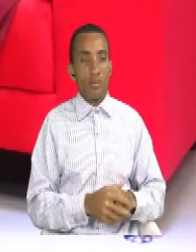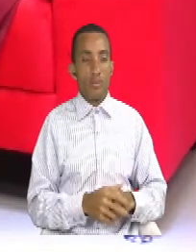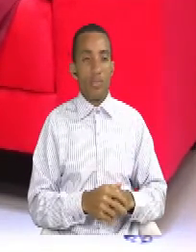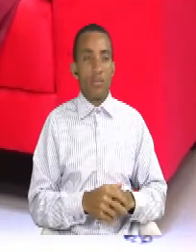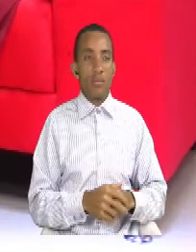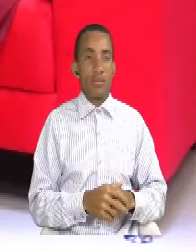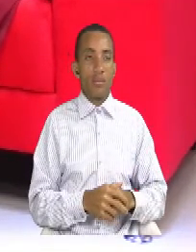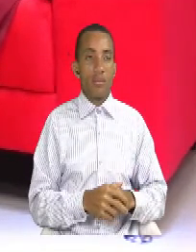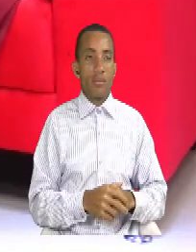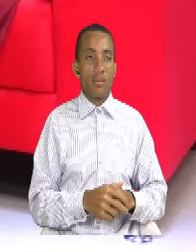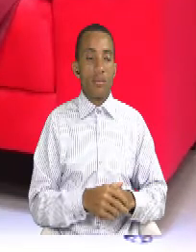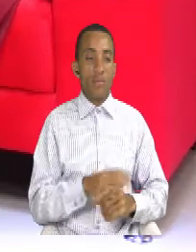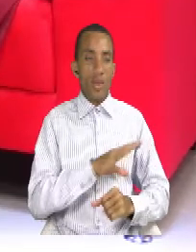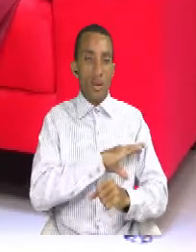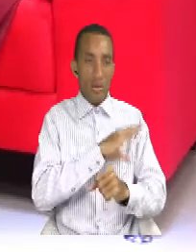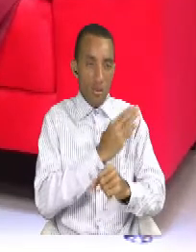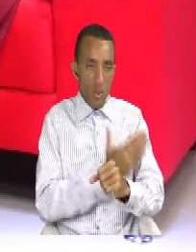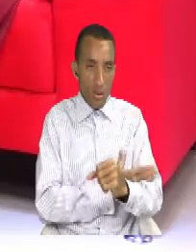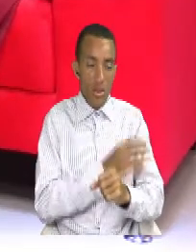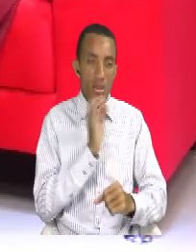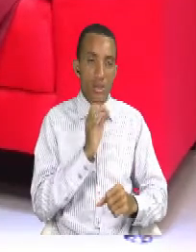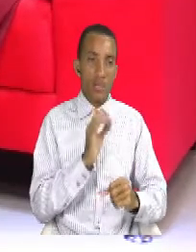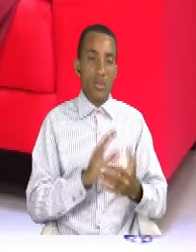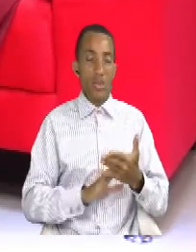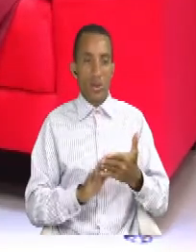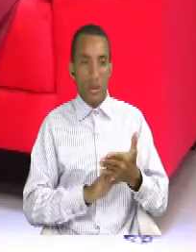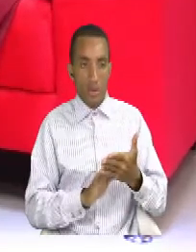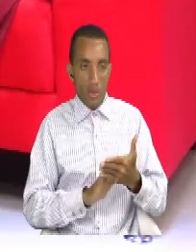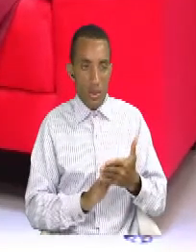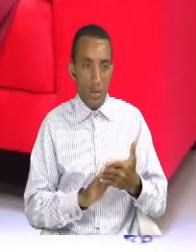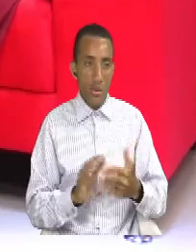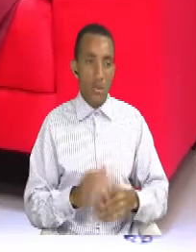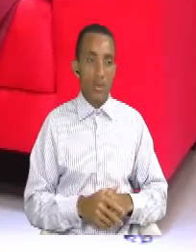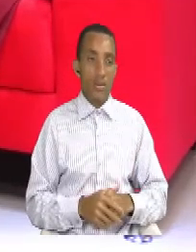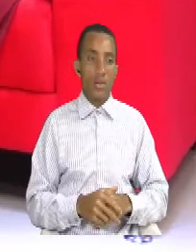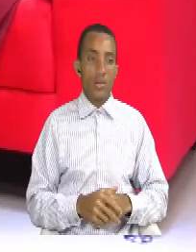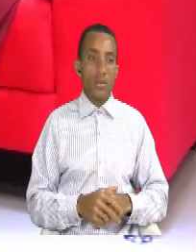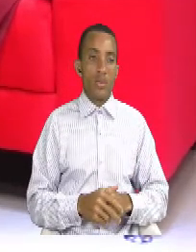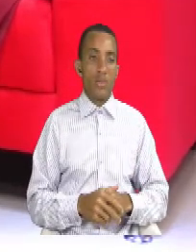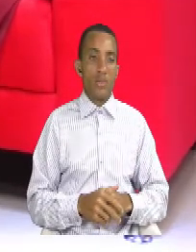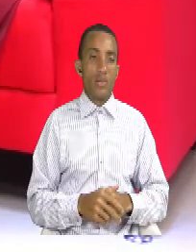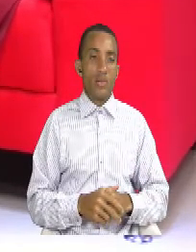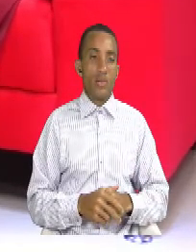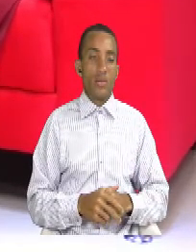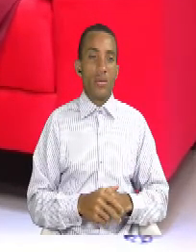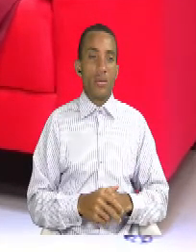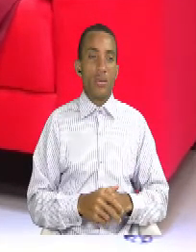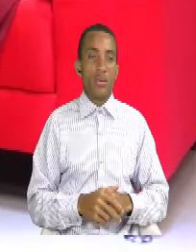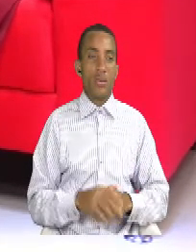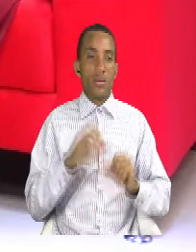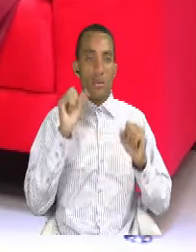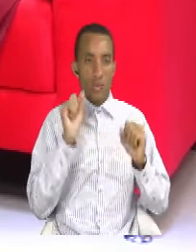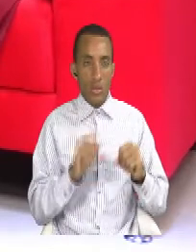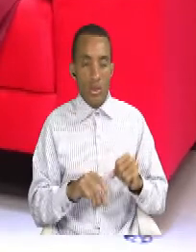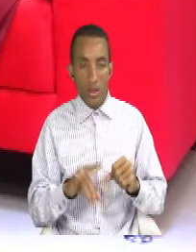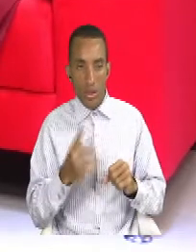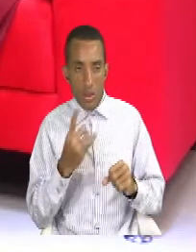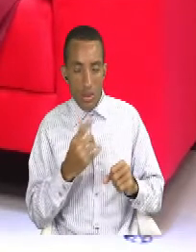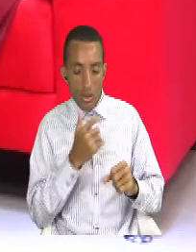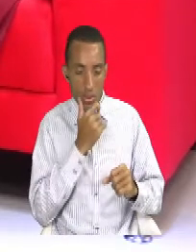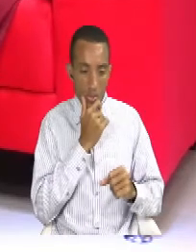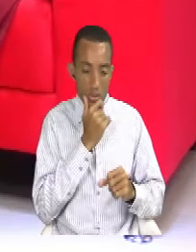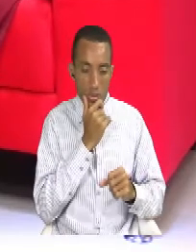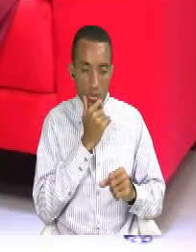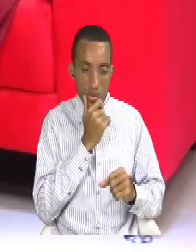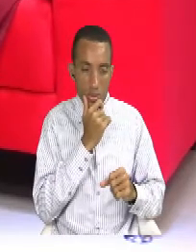una fortaleza, que siempre hay una solución, que hay maneras y hay vías de escape